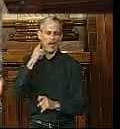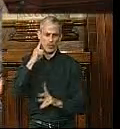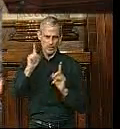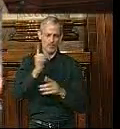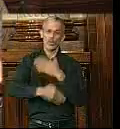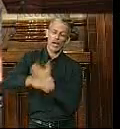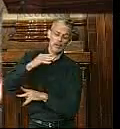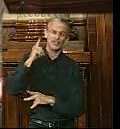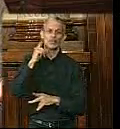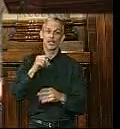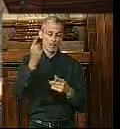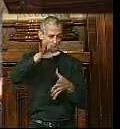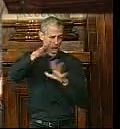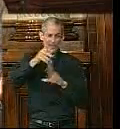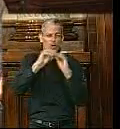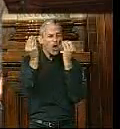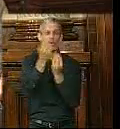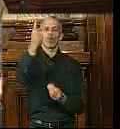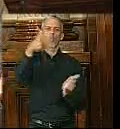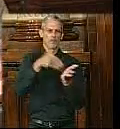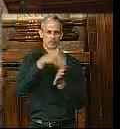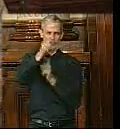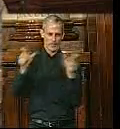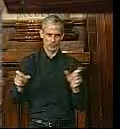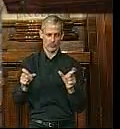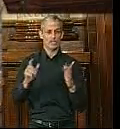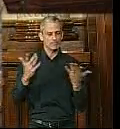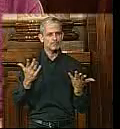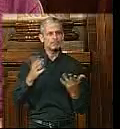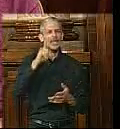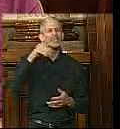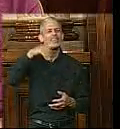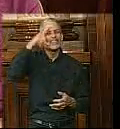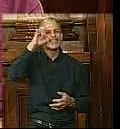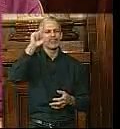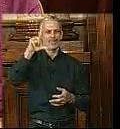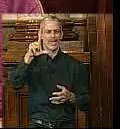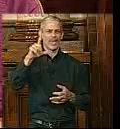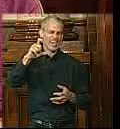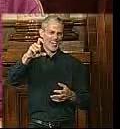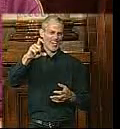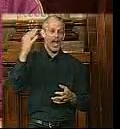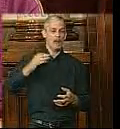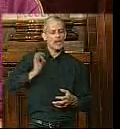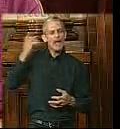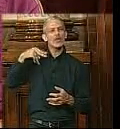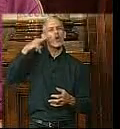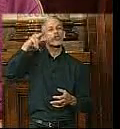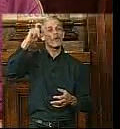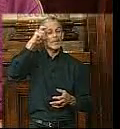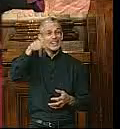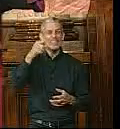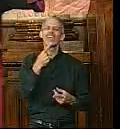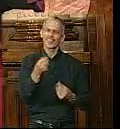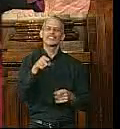Y estamos hablando de casi 1 millón de personas. Sí, eso dice el INDEC, datos del 2010. Y de ese total, de